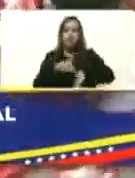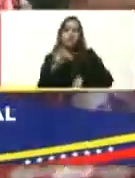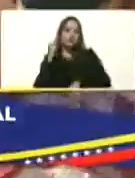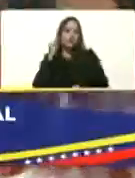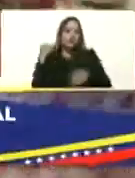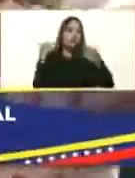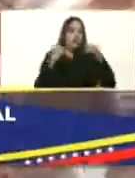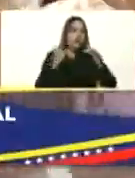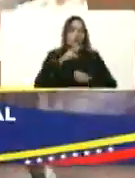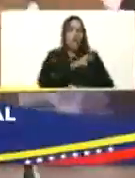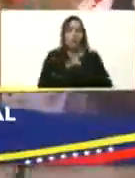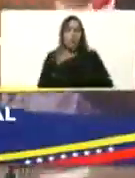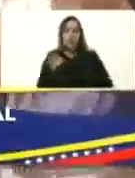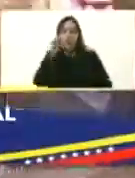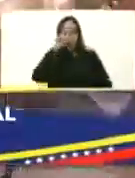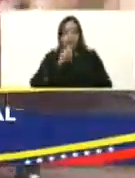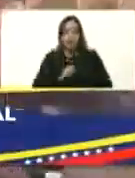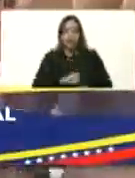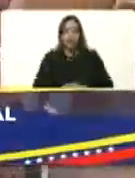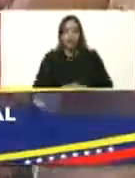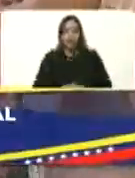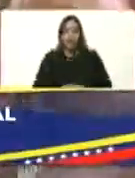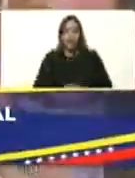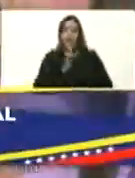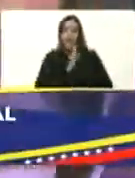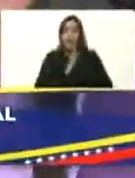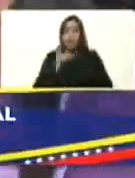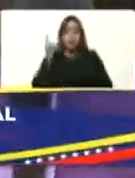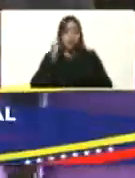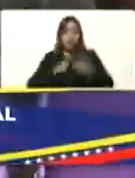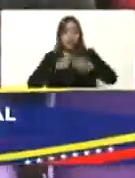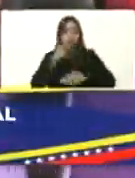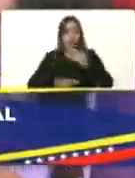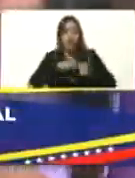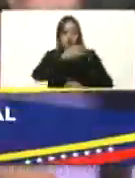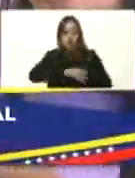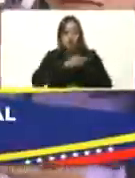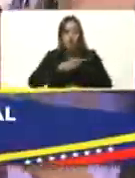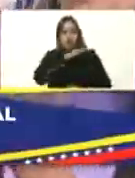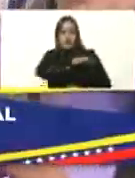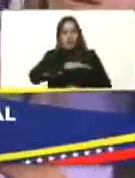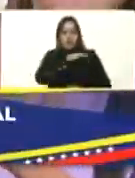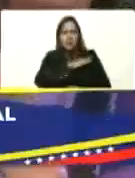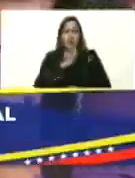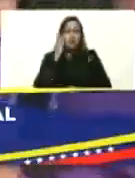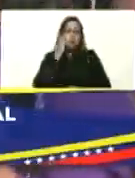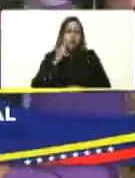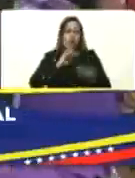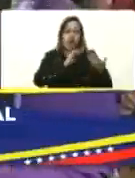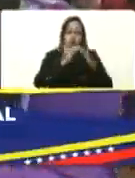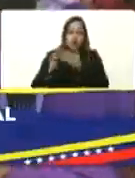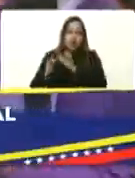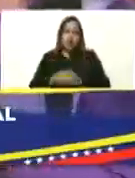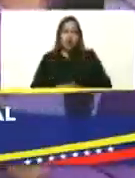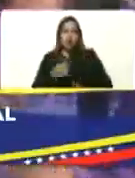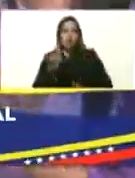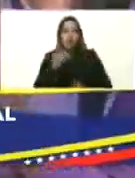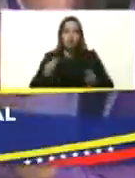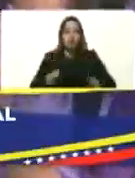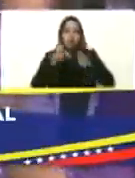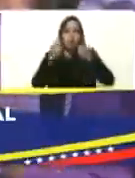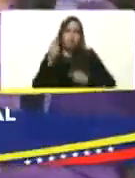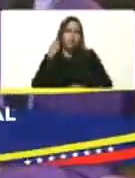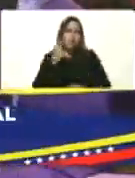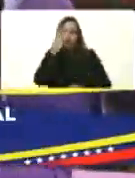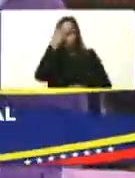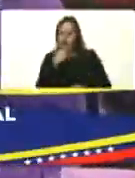celebra 23 años, el Banco de la Mujer y el programa social Misión Madres del Barrio, dedicado a rescatar mujeres de la pobreza